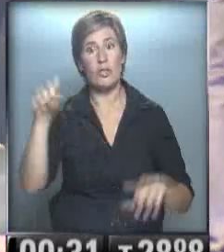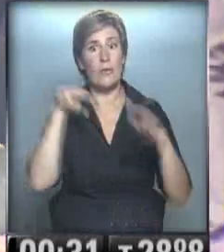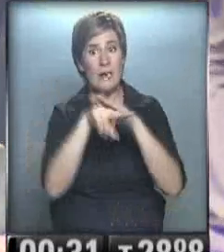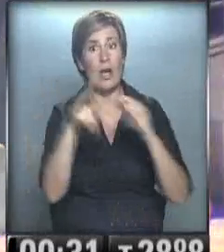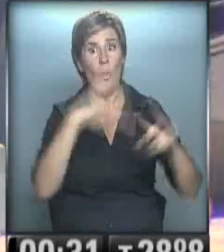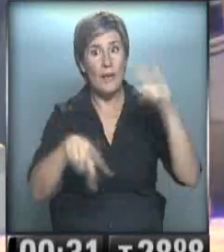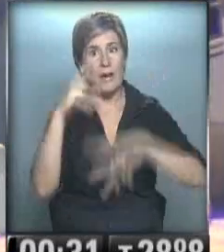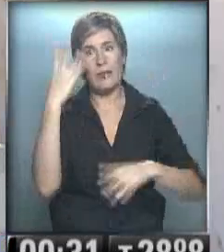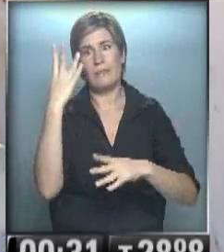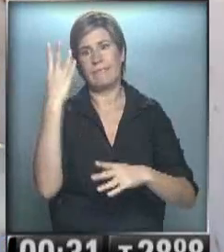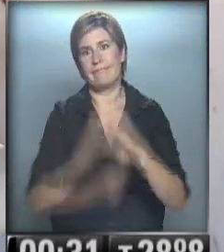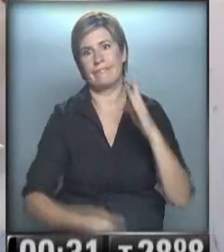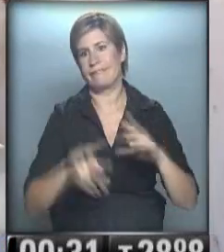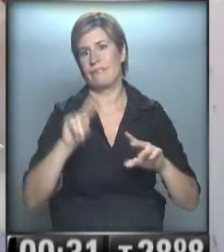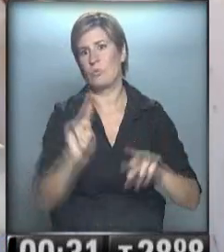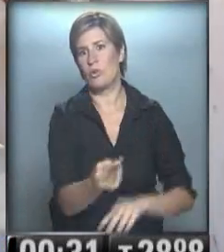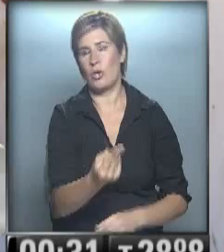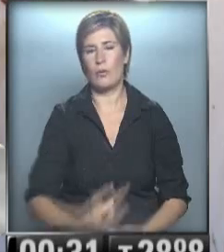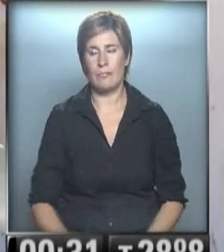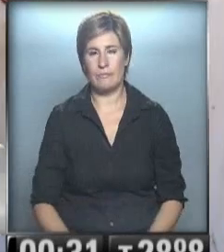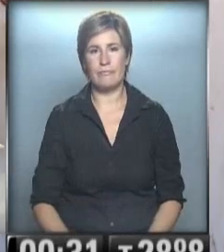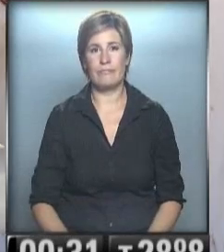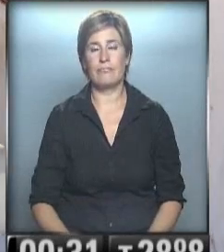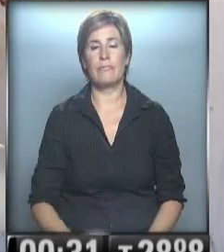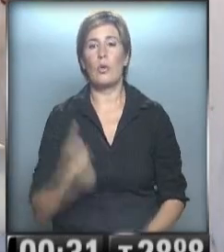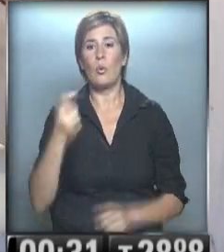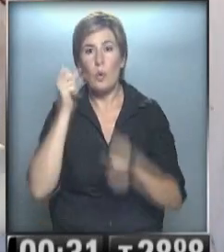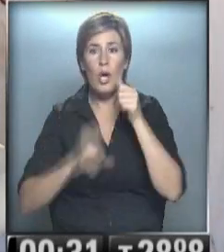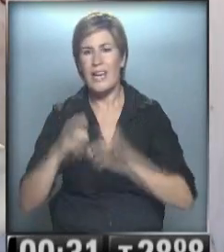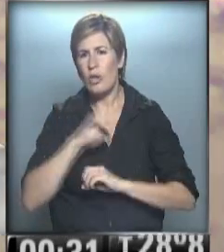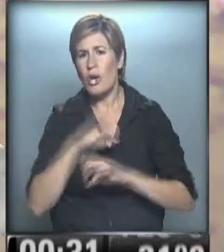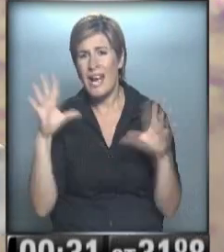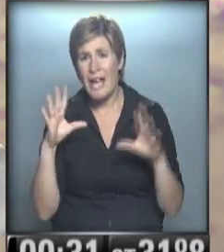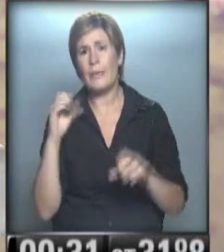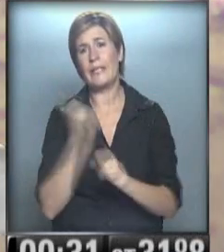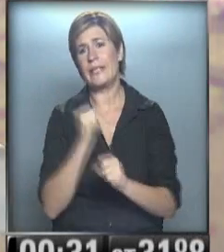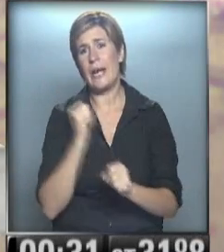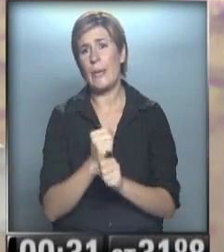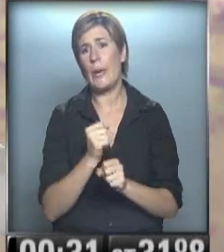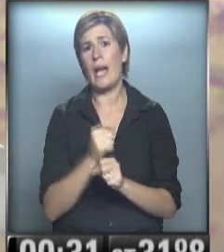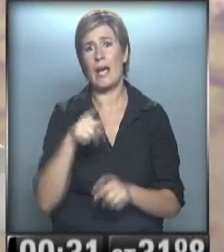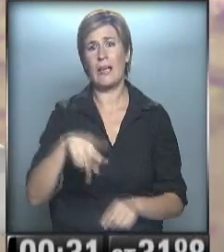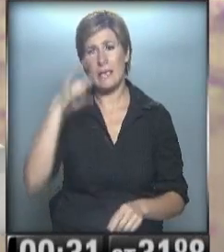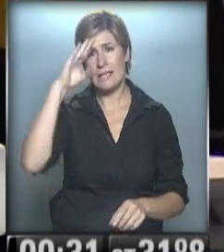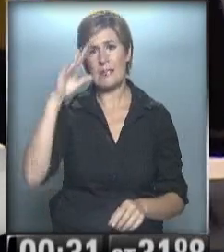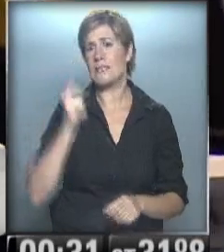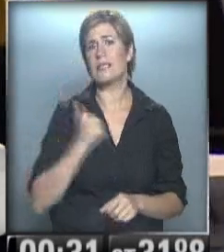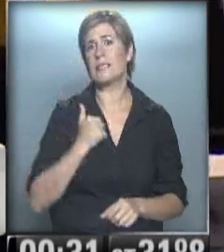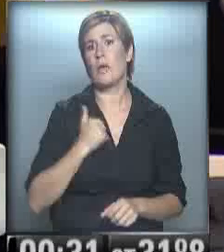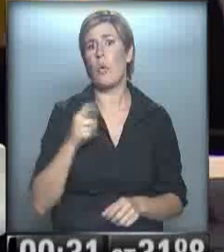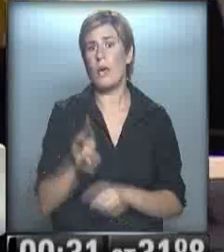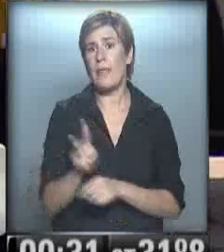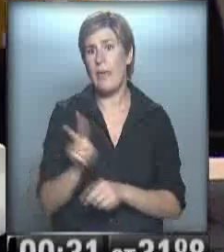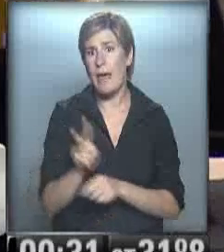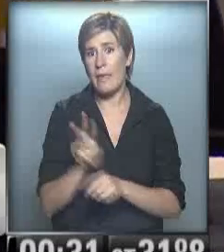localidad bonaerense. Uno de los heridos de gravedad es custodio de la empresa Prosegur, que también debió ser operado.